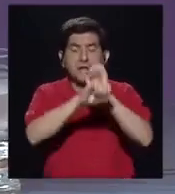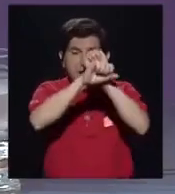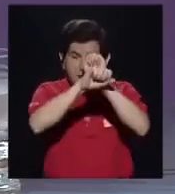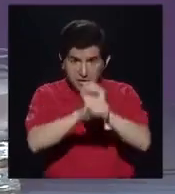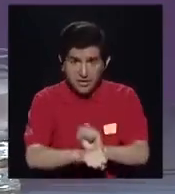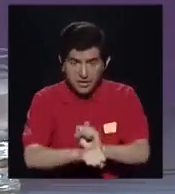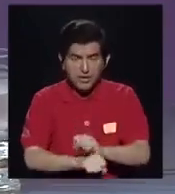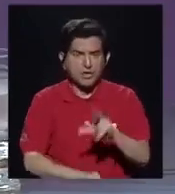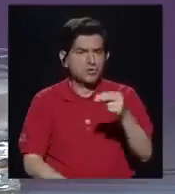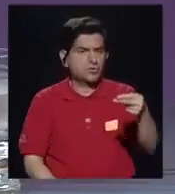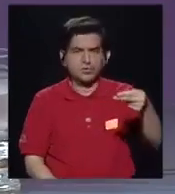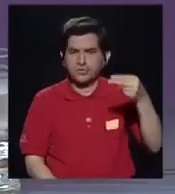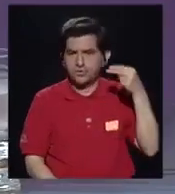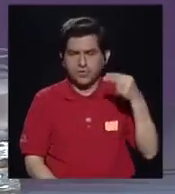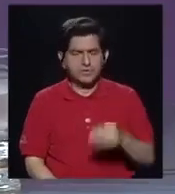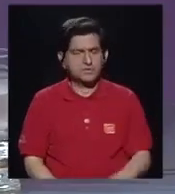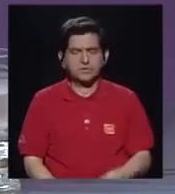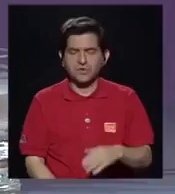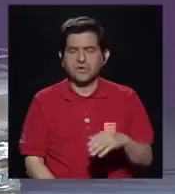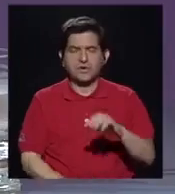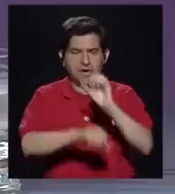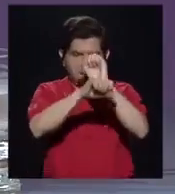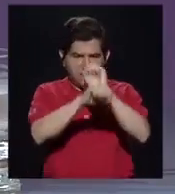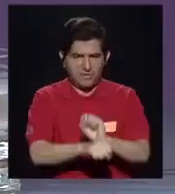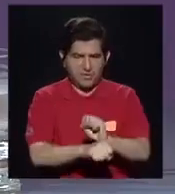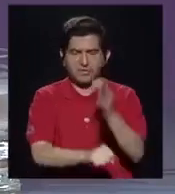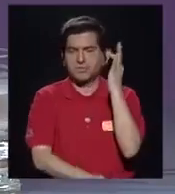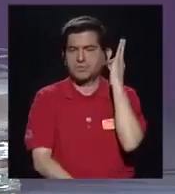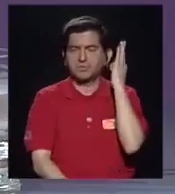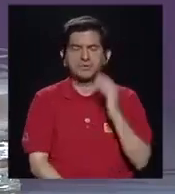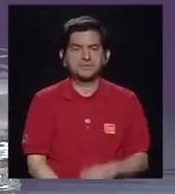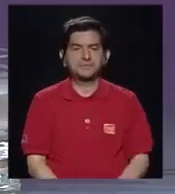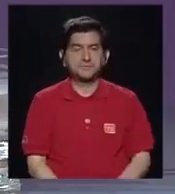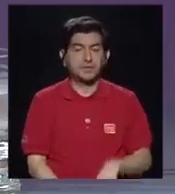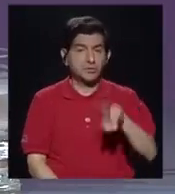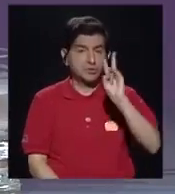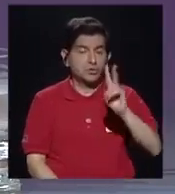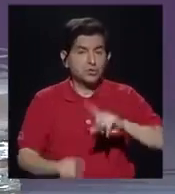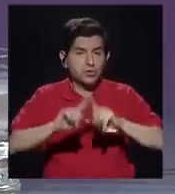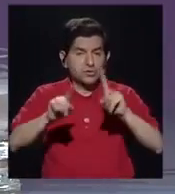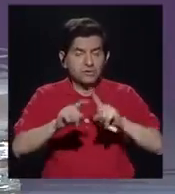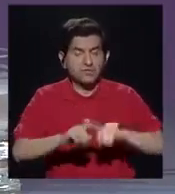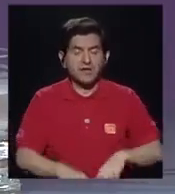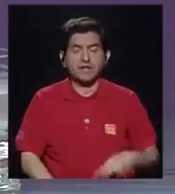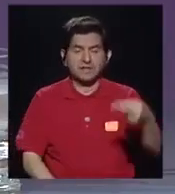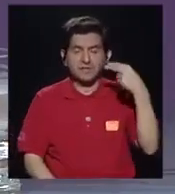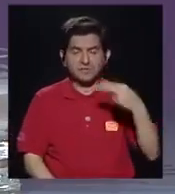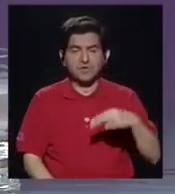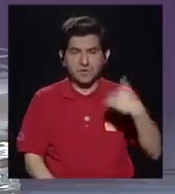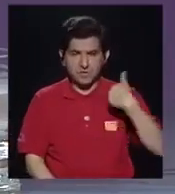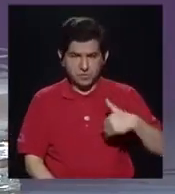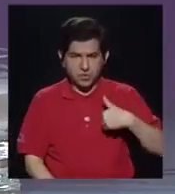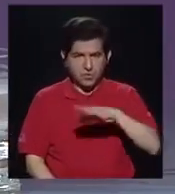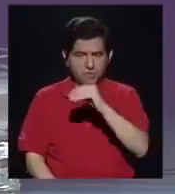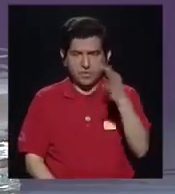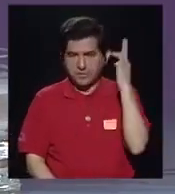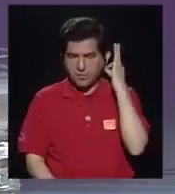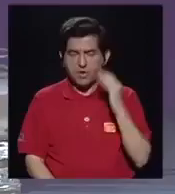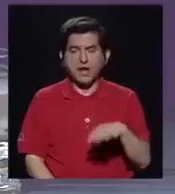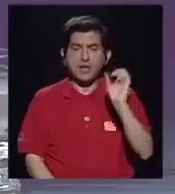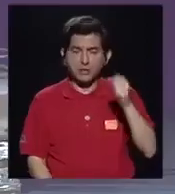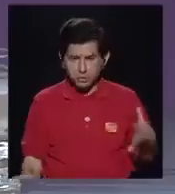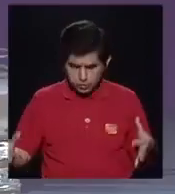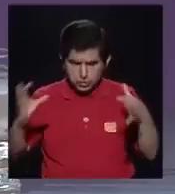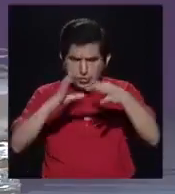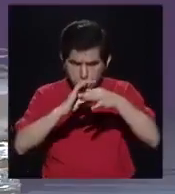que no viene de la historia de los rituales de las mujeres claro ahí ellos son dos historias hombre y mujeres somos dos historias que se entrelazan